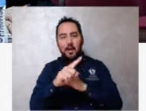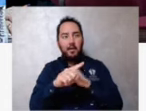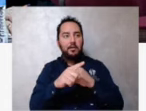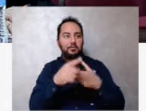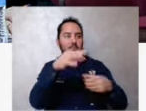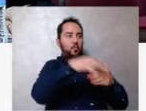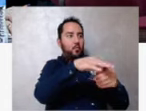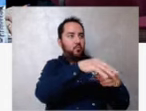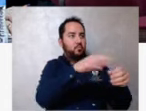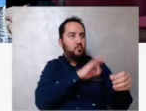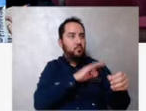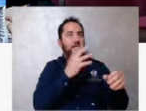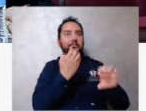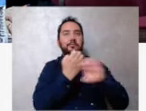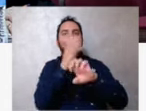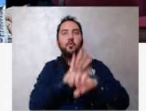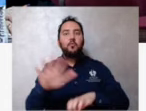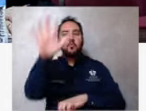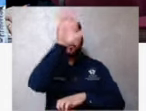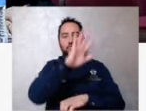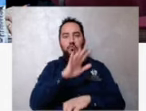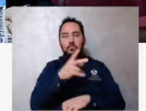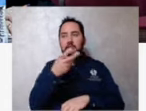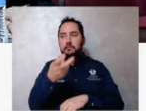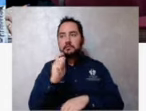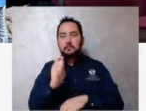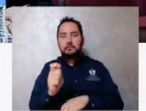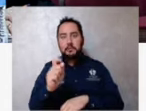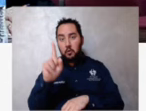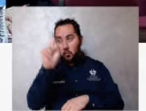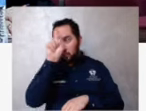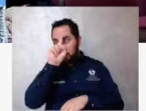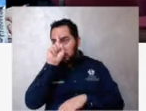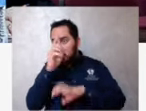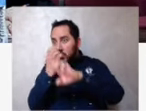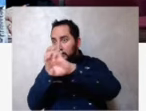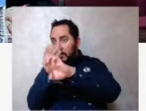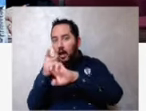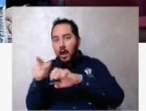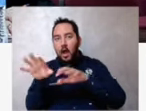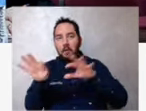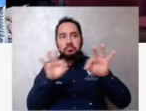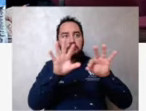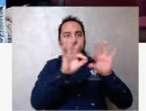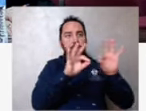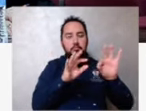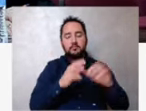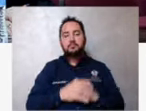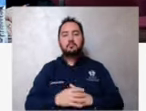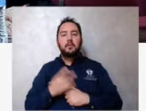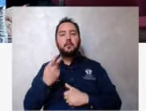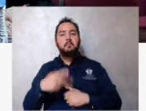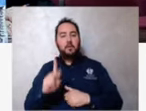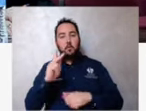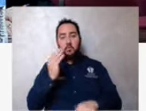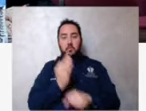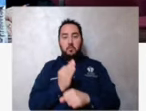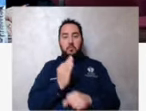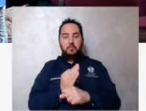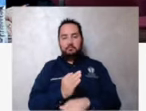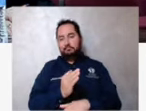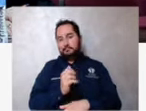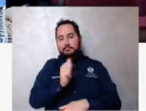en la entidad federativa y cuyo nombramiento corresponde al Consejo Estatal de la mencionada autoridad. Sin embargo, hasta este momento no se